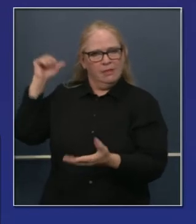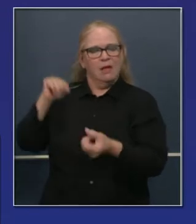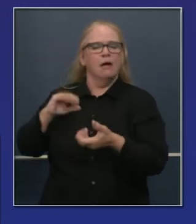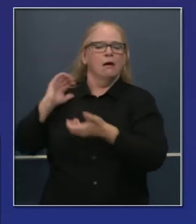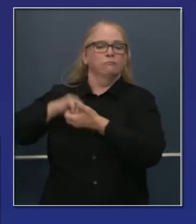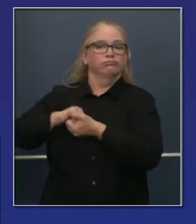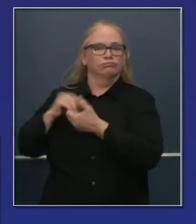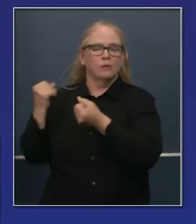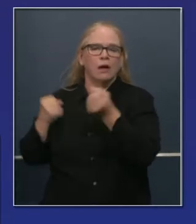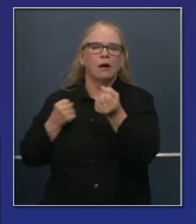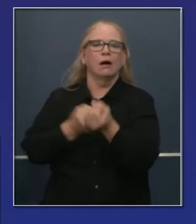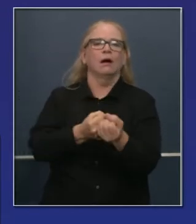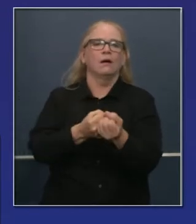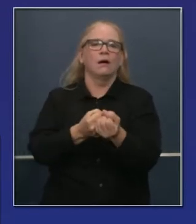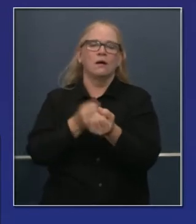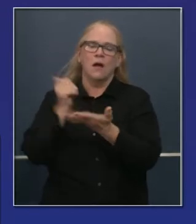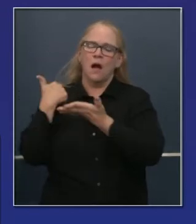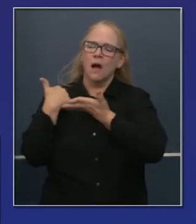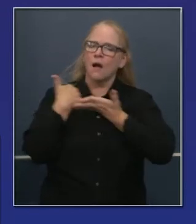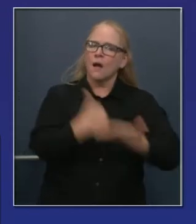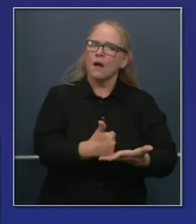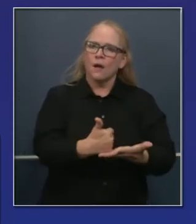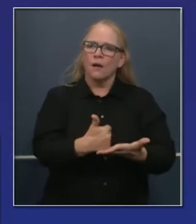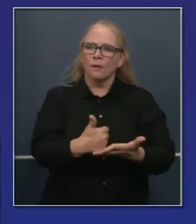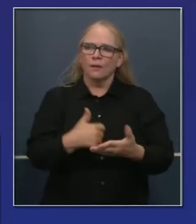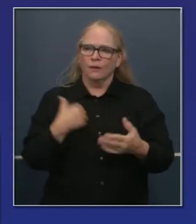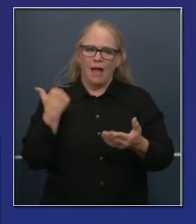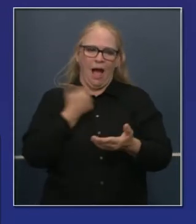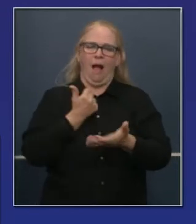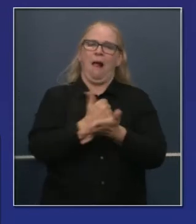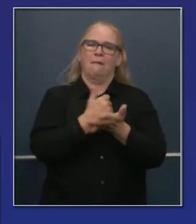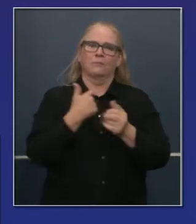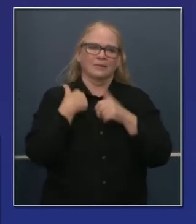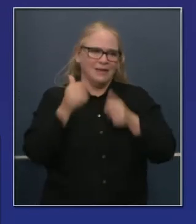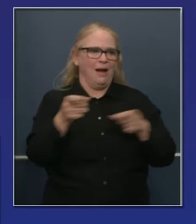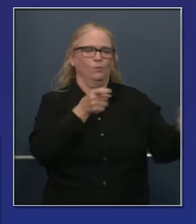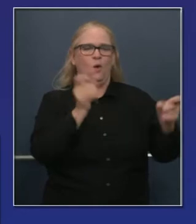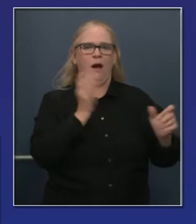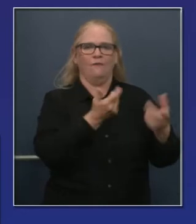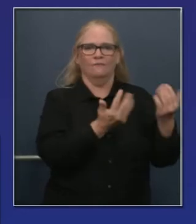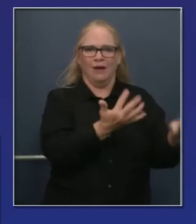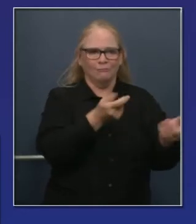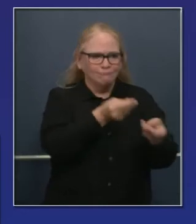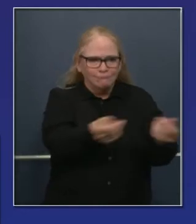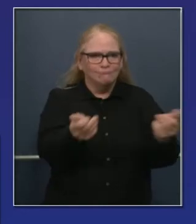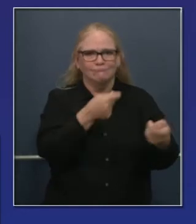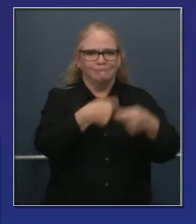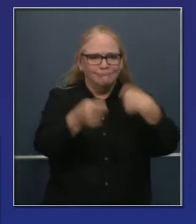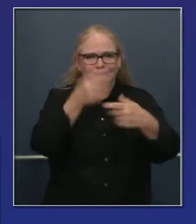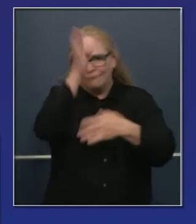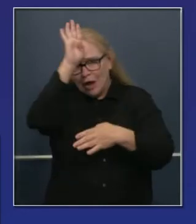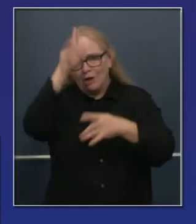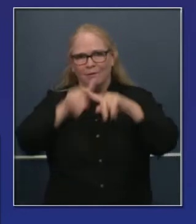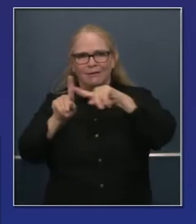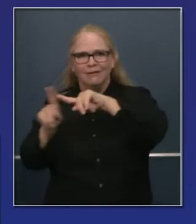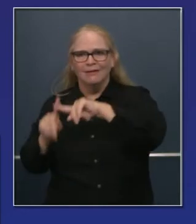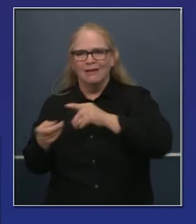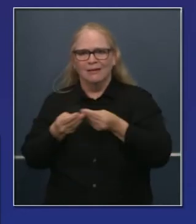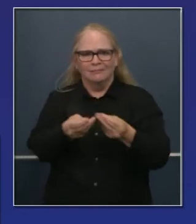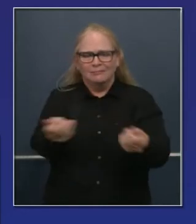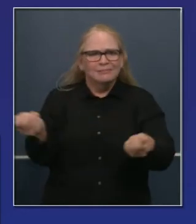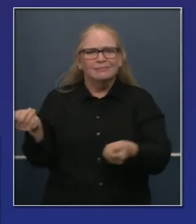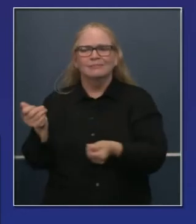la firma en el instinto del bebé en el instinto de apoyo les ayudará muchísimo con los esfuerzos de recuperación con la remuneración